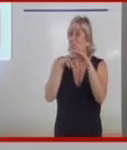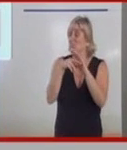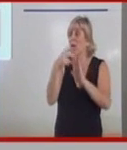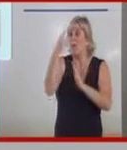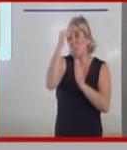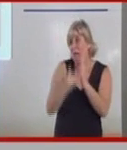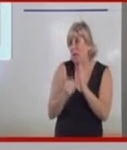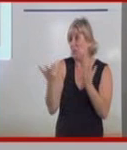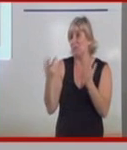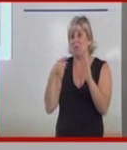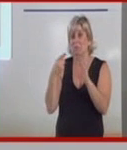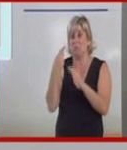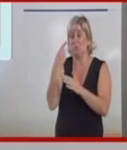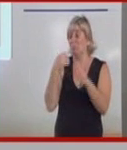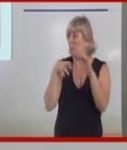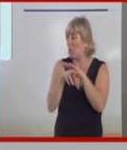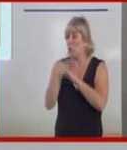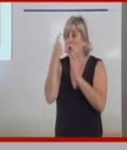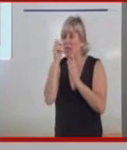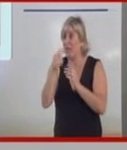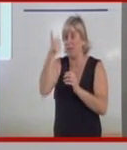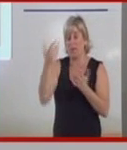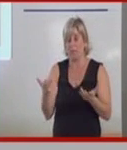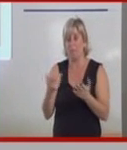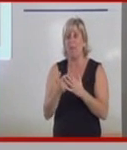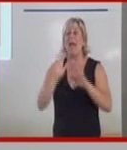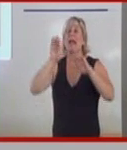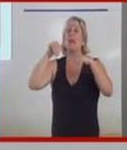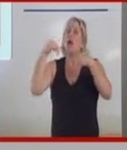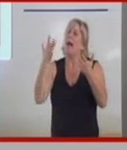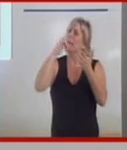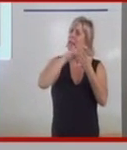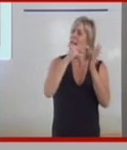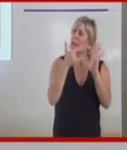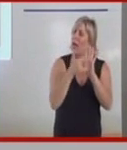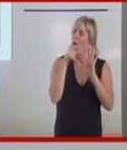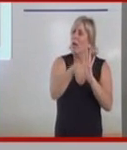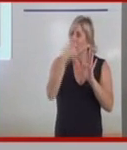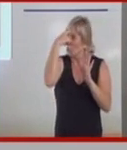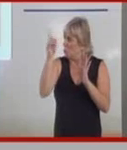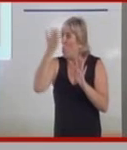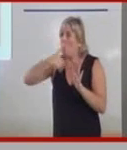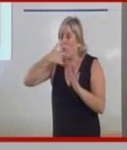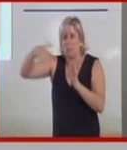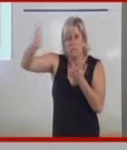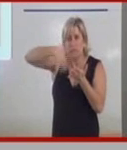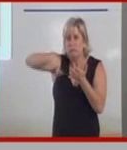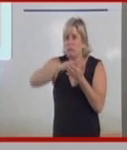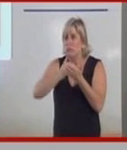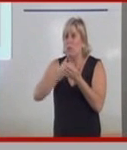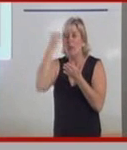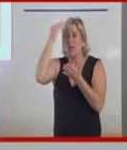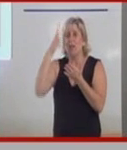Hay técnicas que son claramente muy extendidas y que conocéis todos y que se